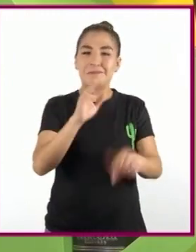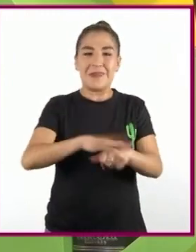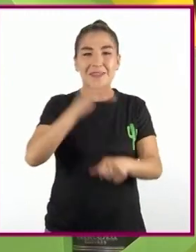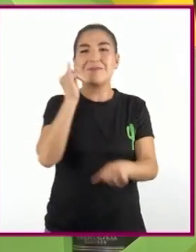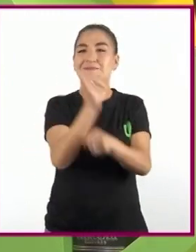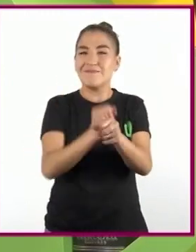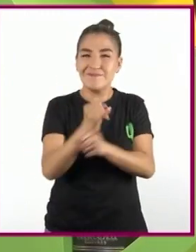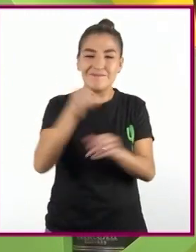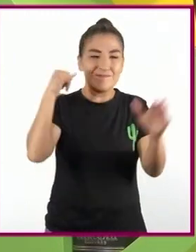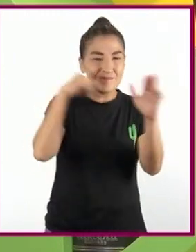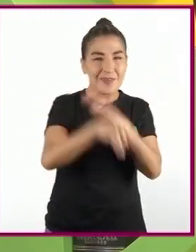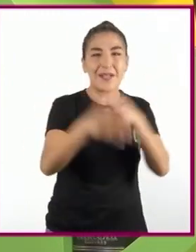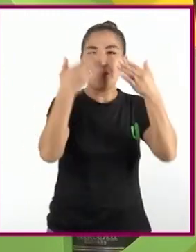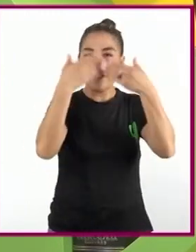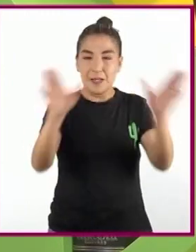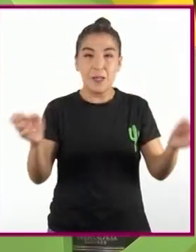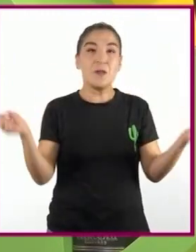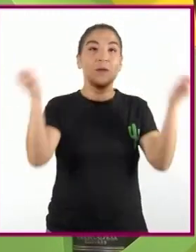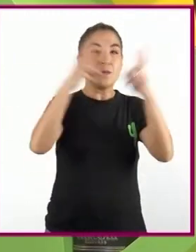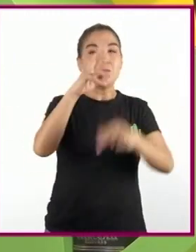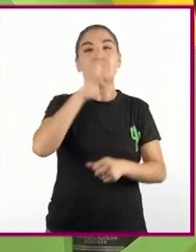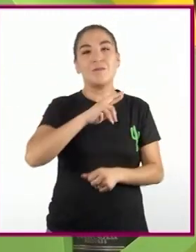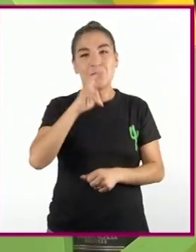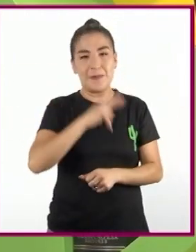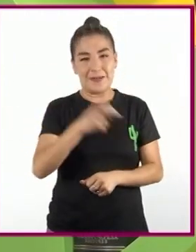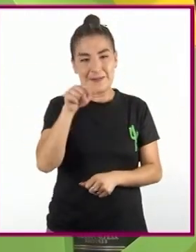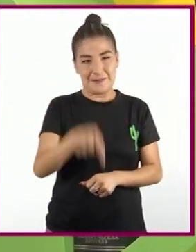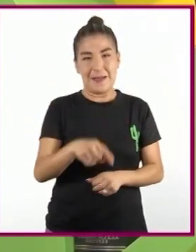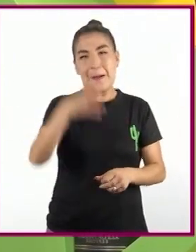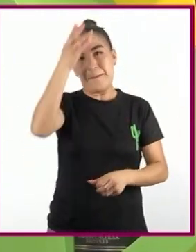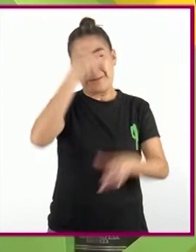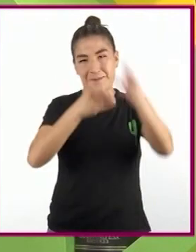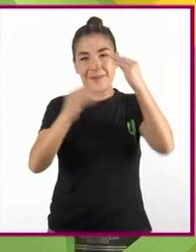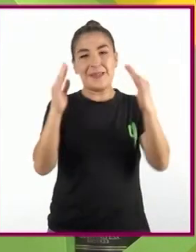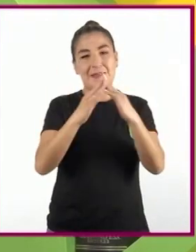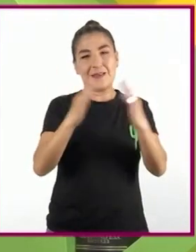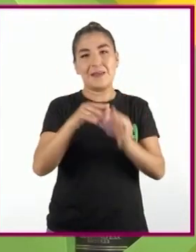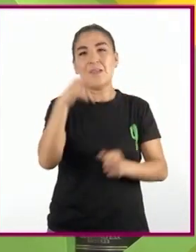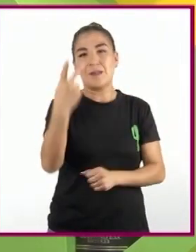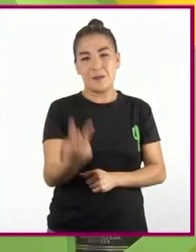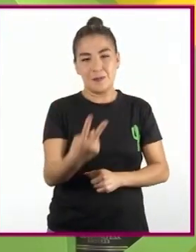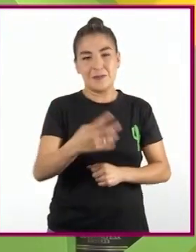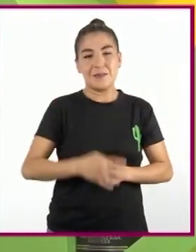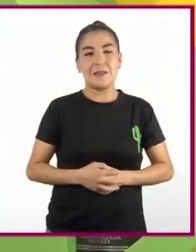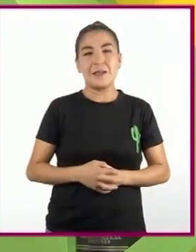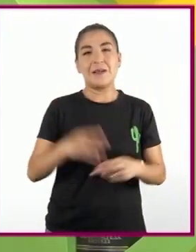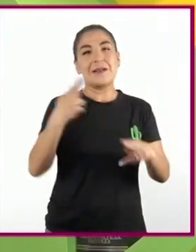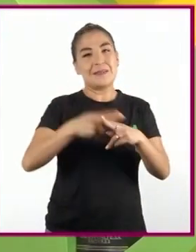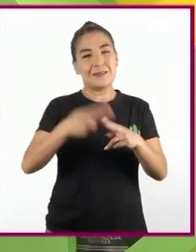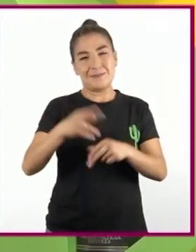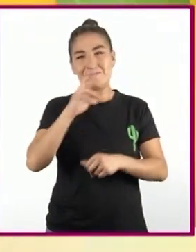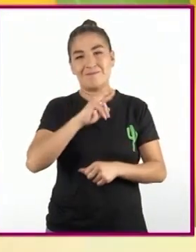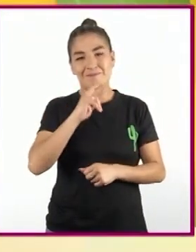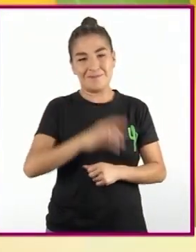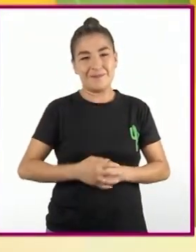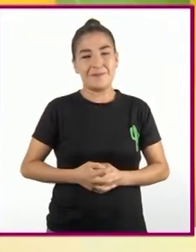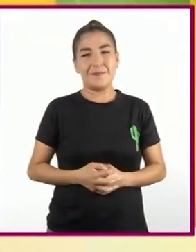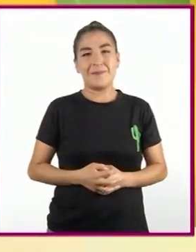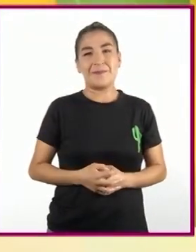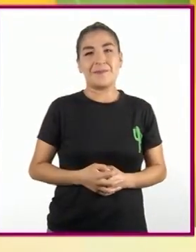explorar y descubrir, así que nos vemos pronto aquí en Aprende en Casa 2. Hasta la próxima.